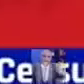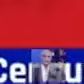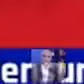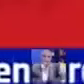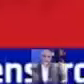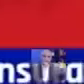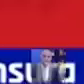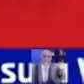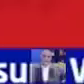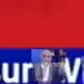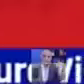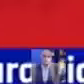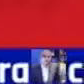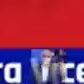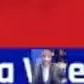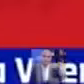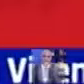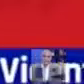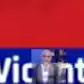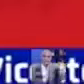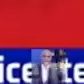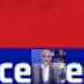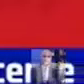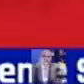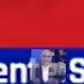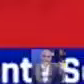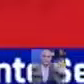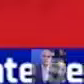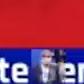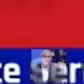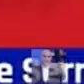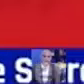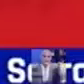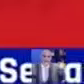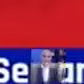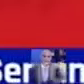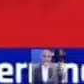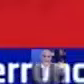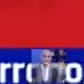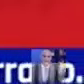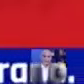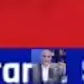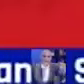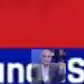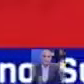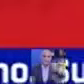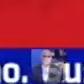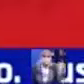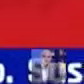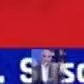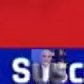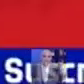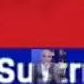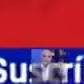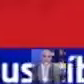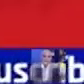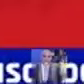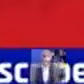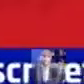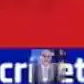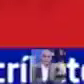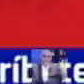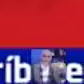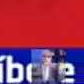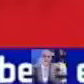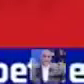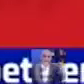supuestamente beneficiaría a los damnificados del terremoto de 2017. Hoy le presentamos cómo